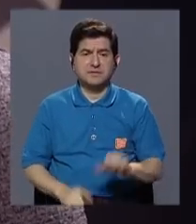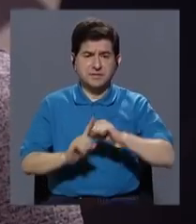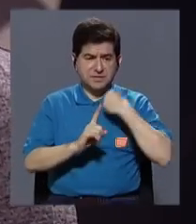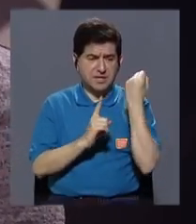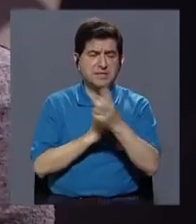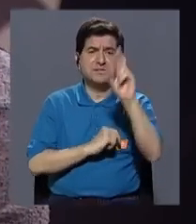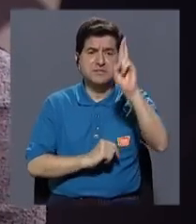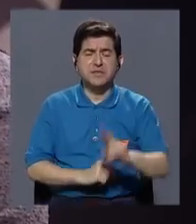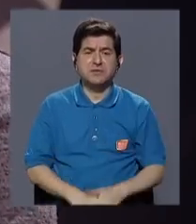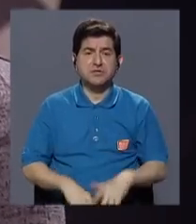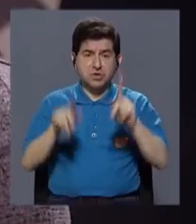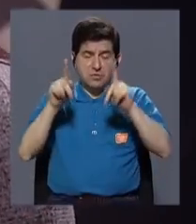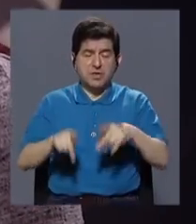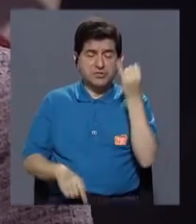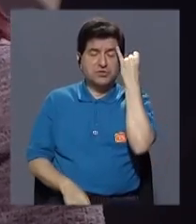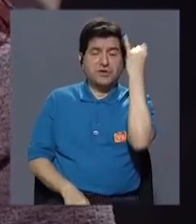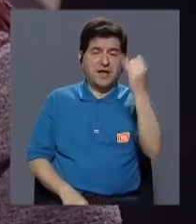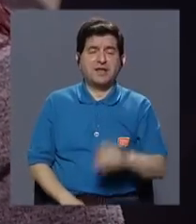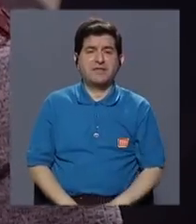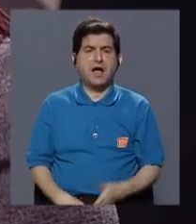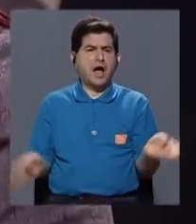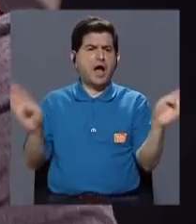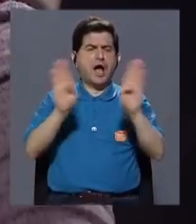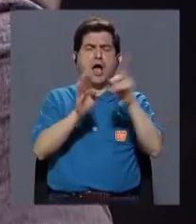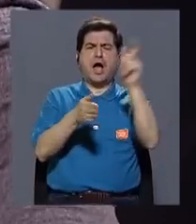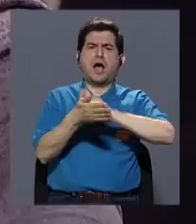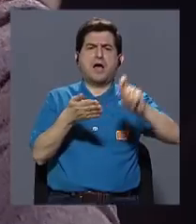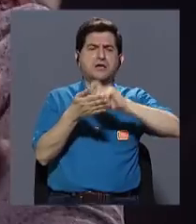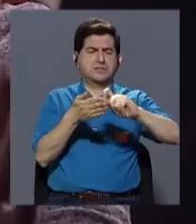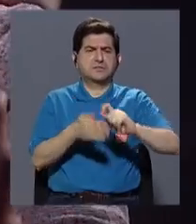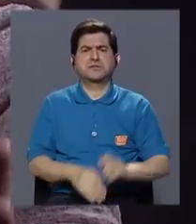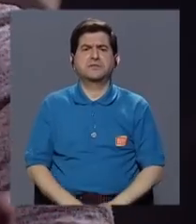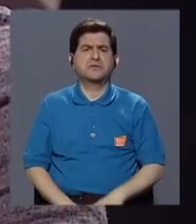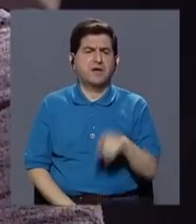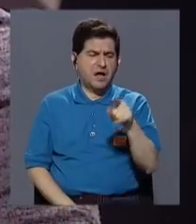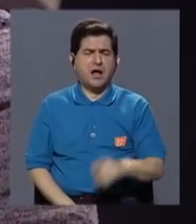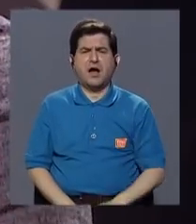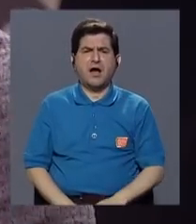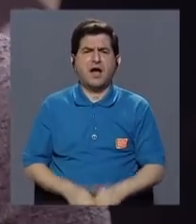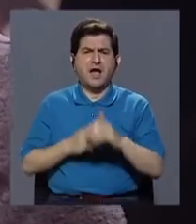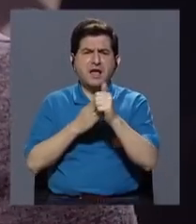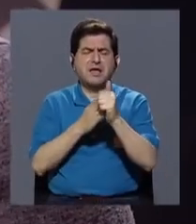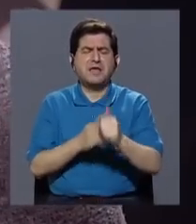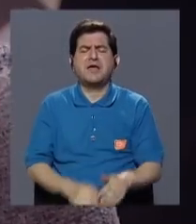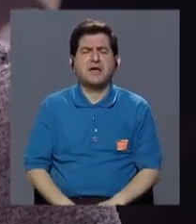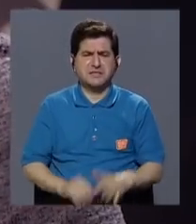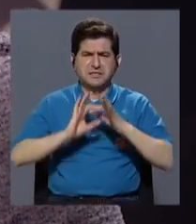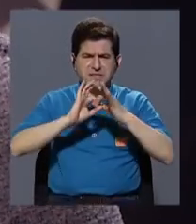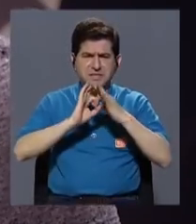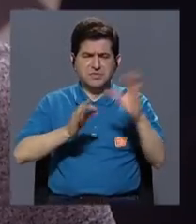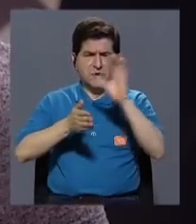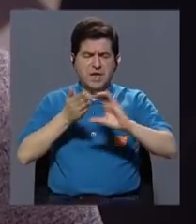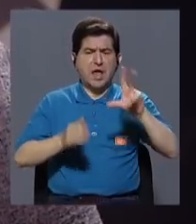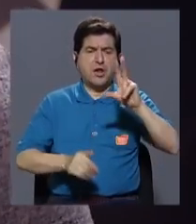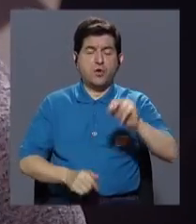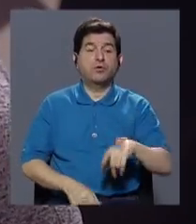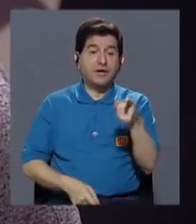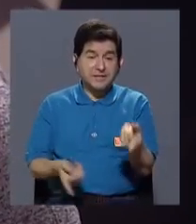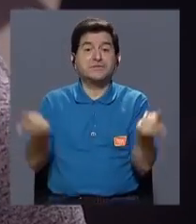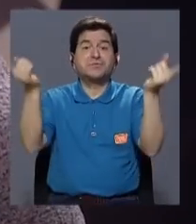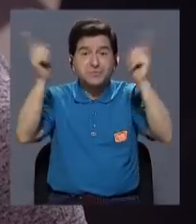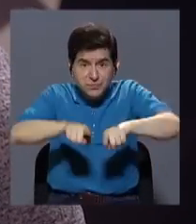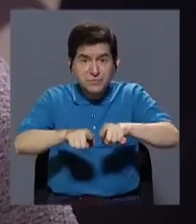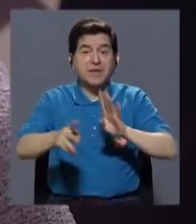sucede en costa rica cuando alguien ocurre esa idea mandamos a hacer las escuelas porque hamás guías sexuales de colegios esto está sucediendo